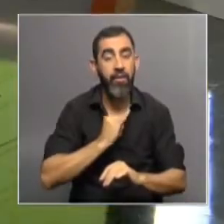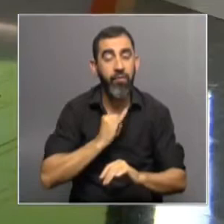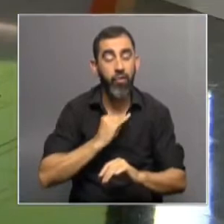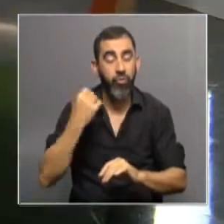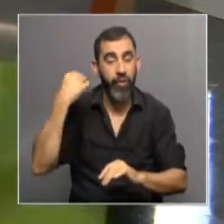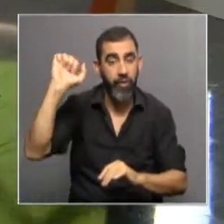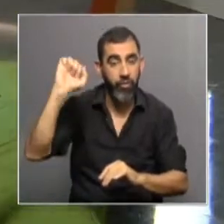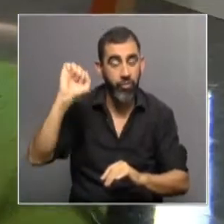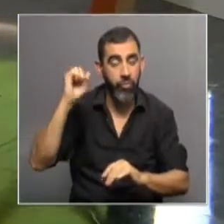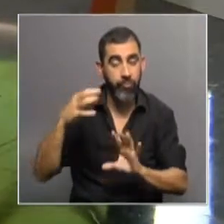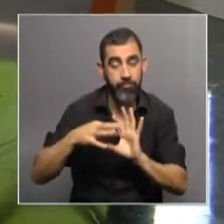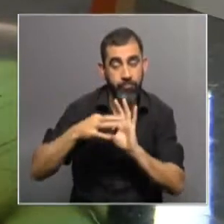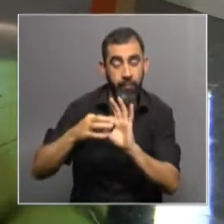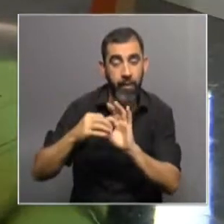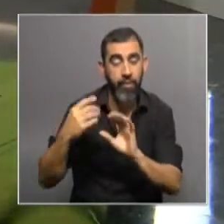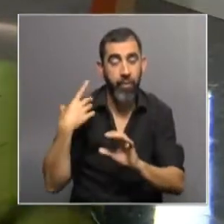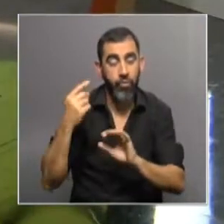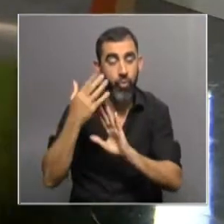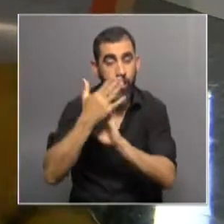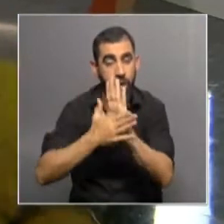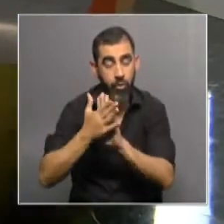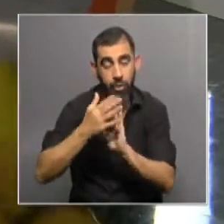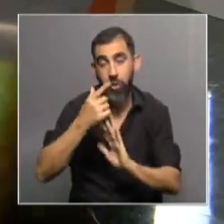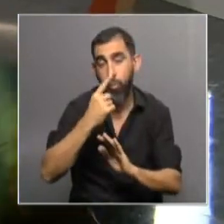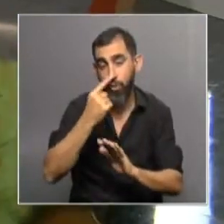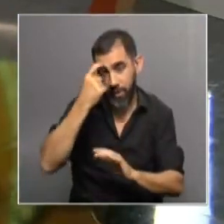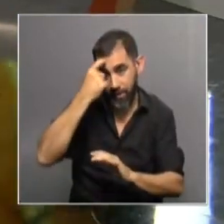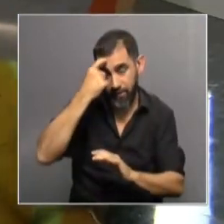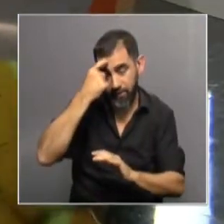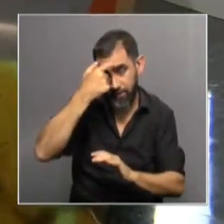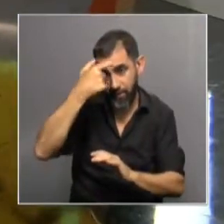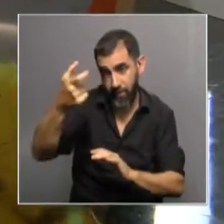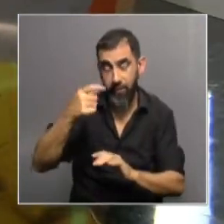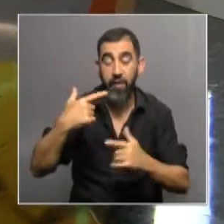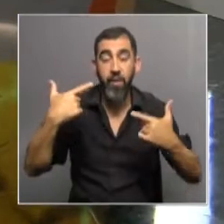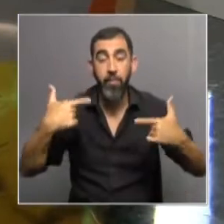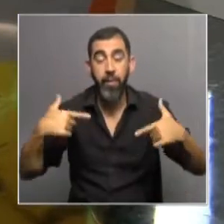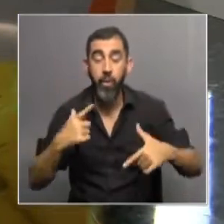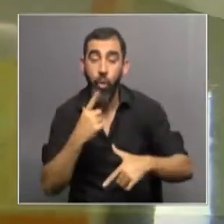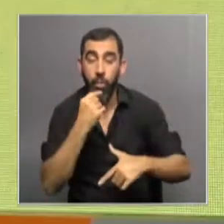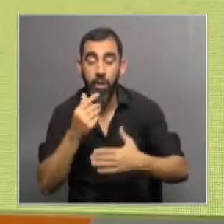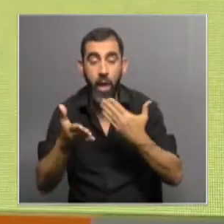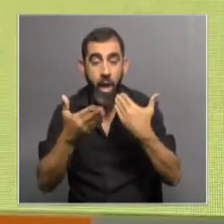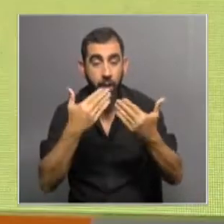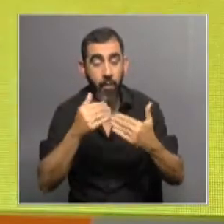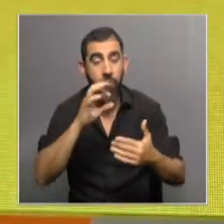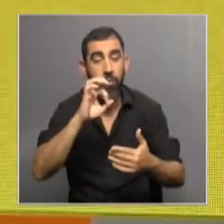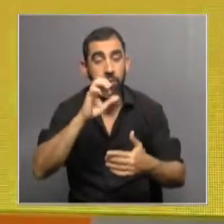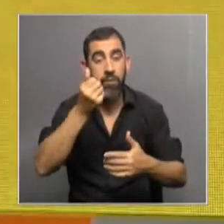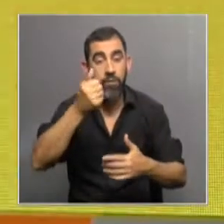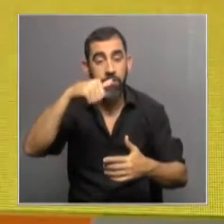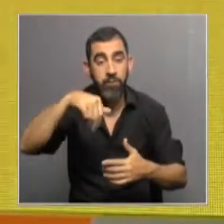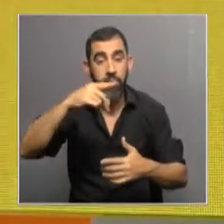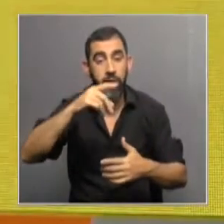que depende de la dirección nacional de policía científica del ministerio del interior y bueno hablamos con Natalia Sandberg ella